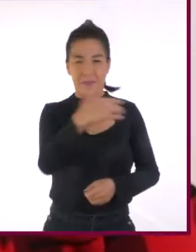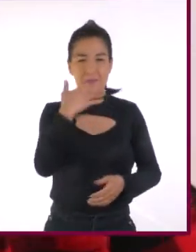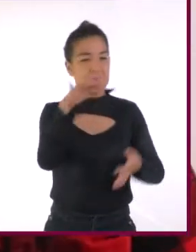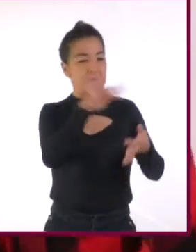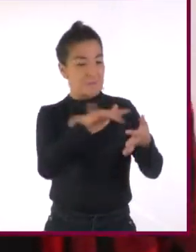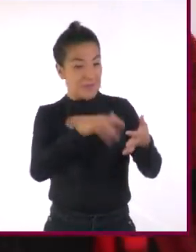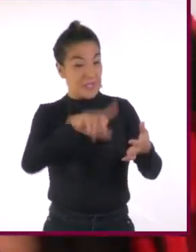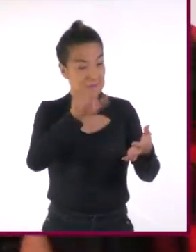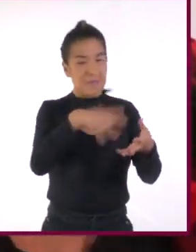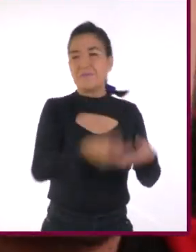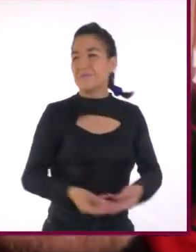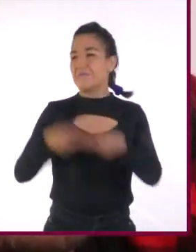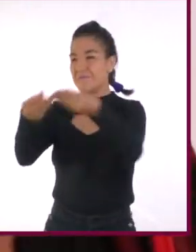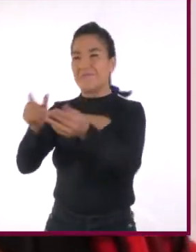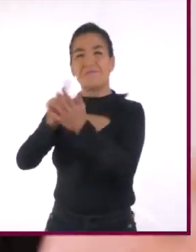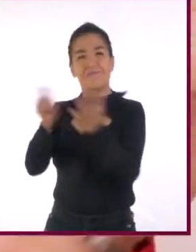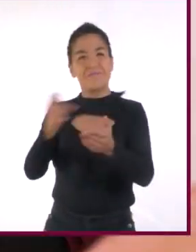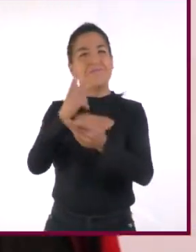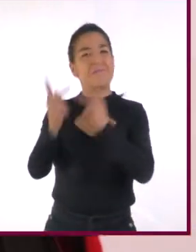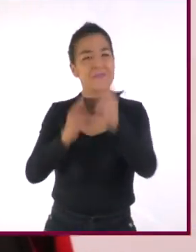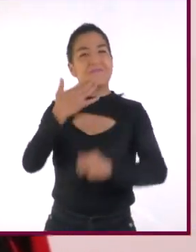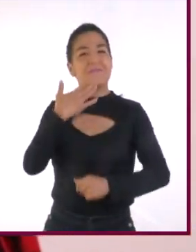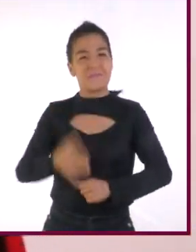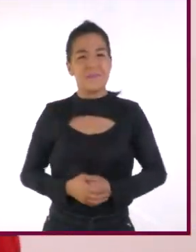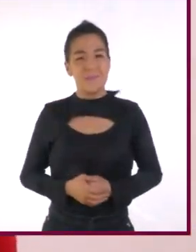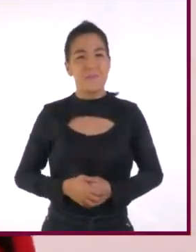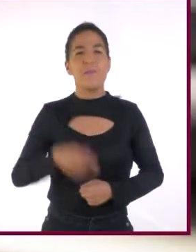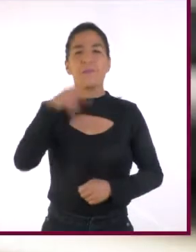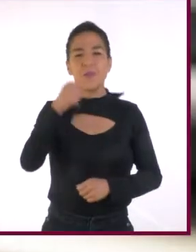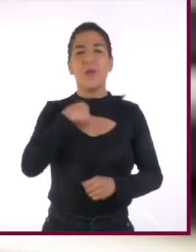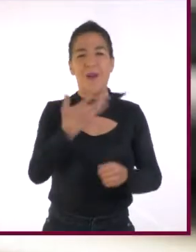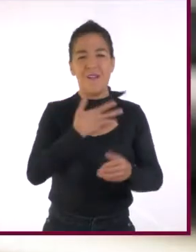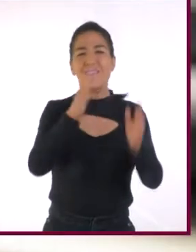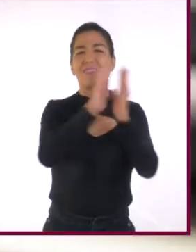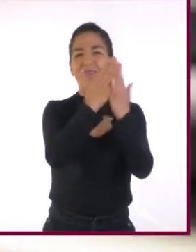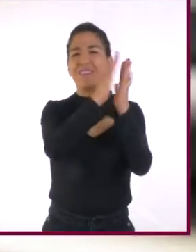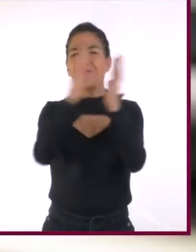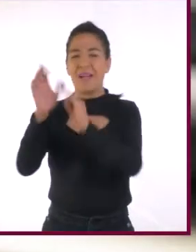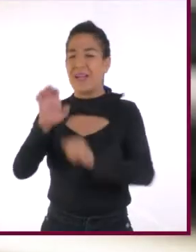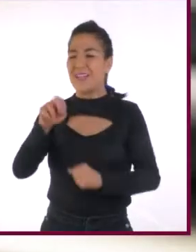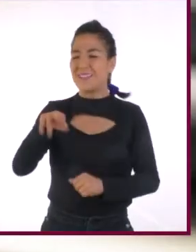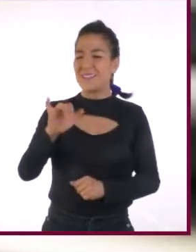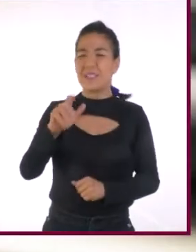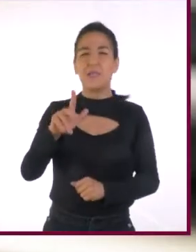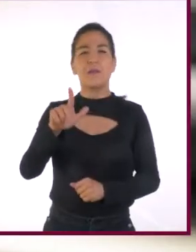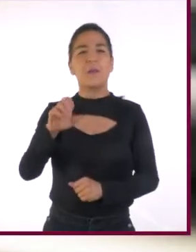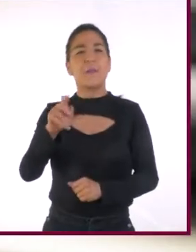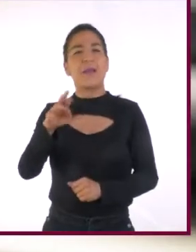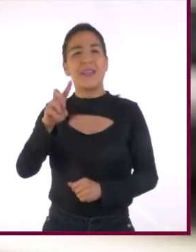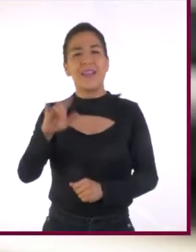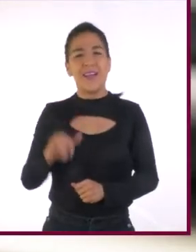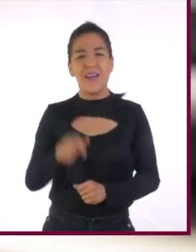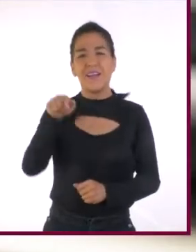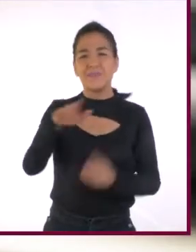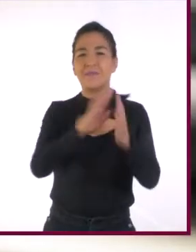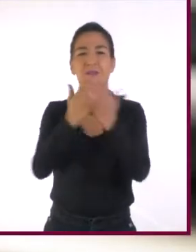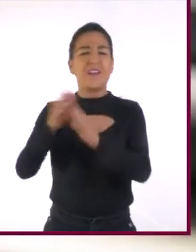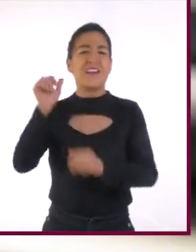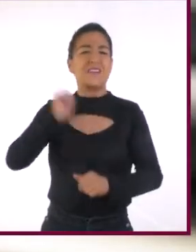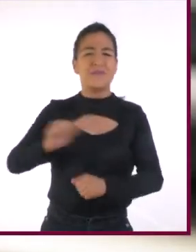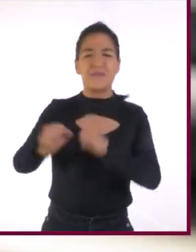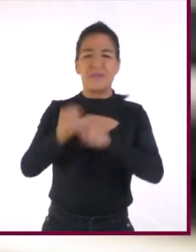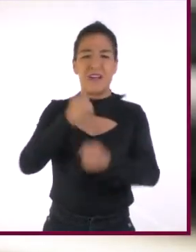Uy, nada habla mejor que un buen lector que devuelve sus libros prestados, ¿eh? Lo que sí es que tengo unas enciclopedias que tiene años que no reviso y de las que no me